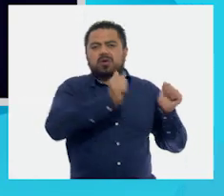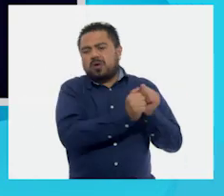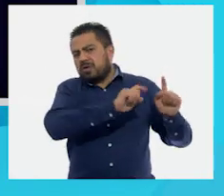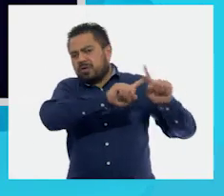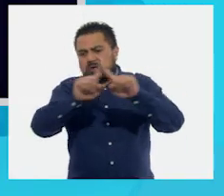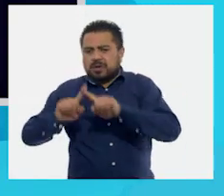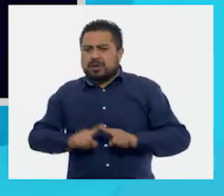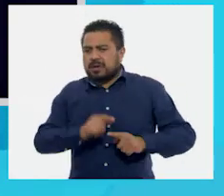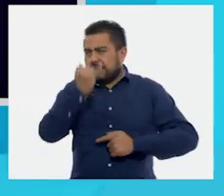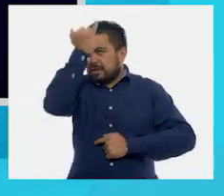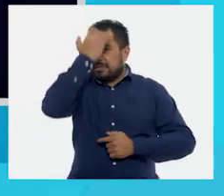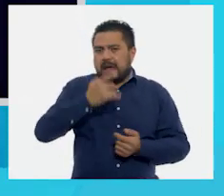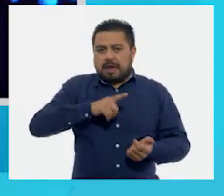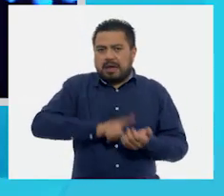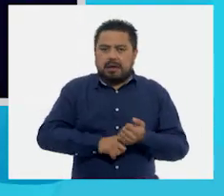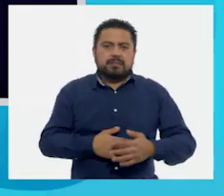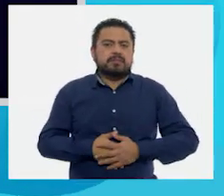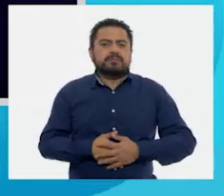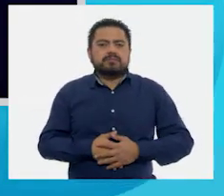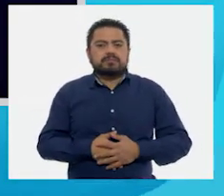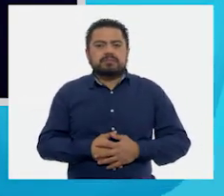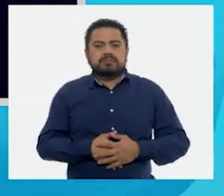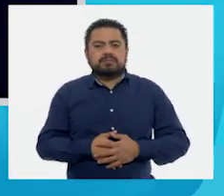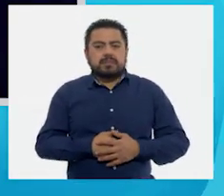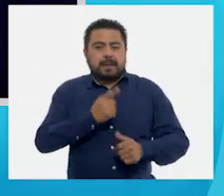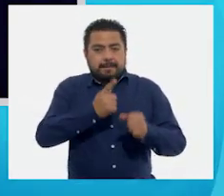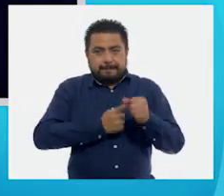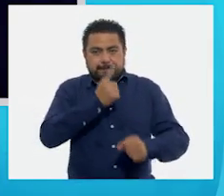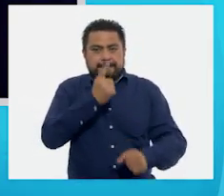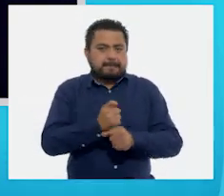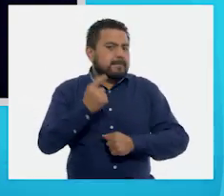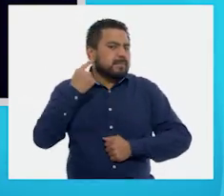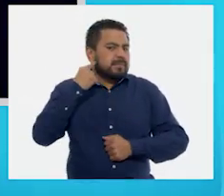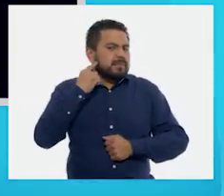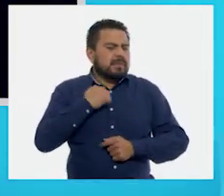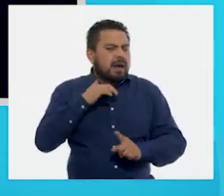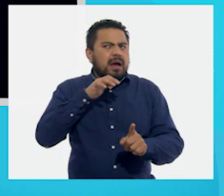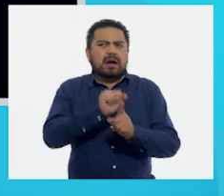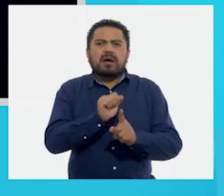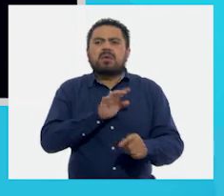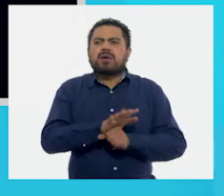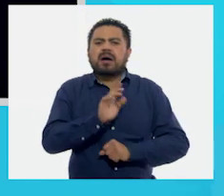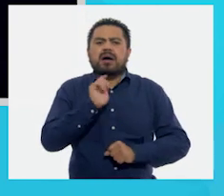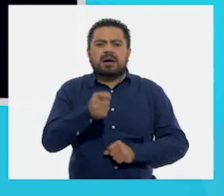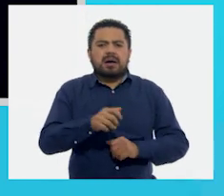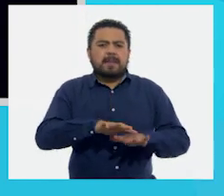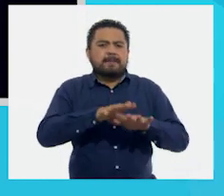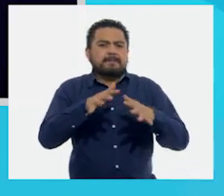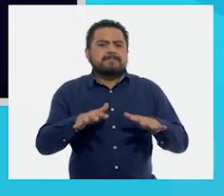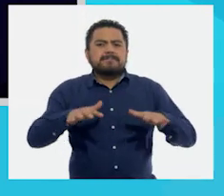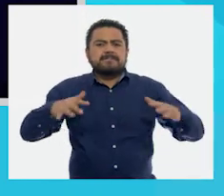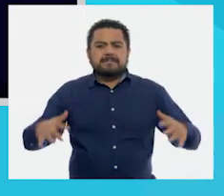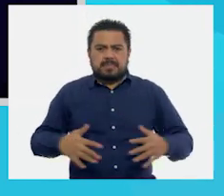diferentes figuras geométricas. El primer sonido que escuché fue el sonido del mar.